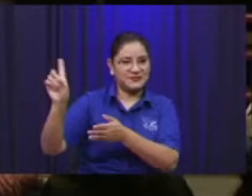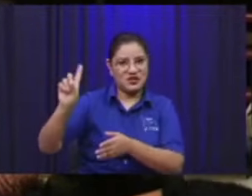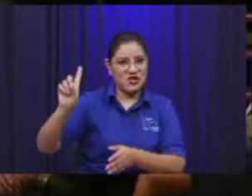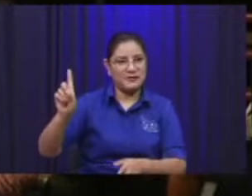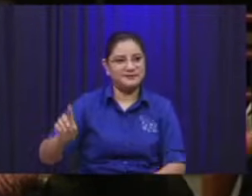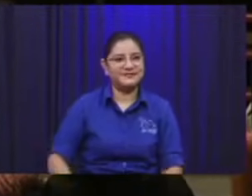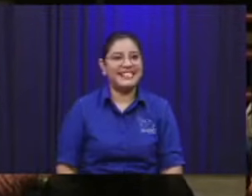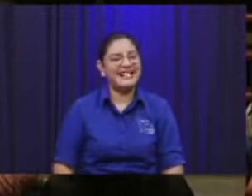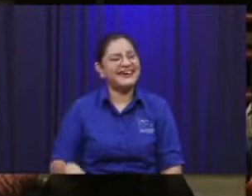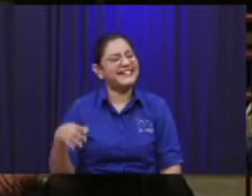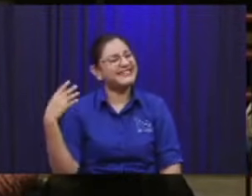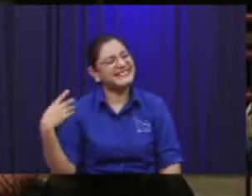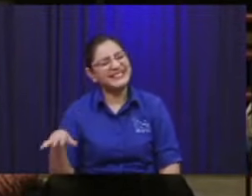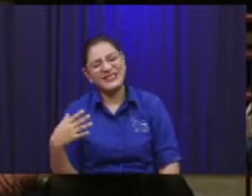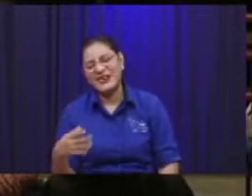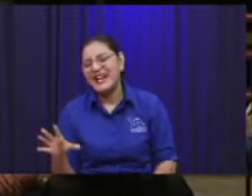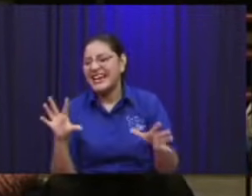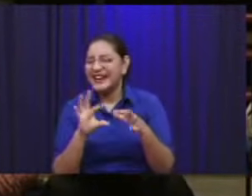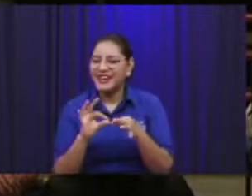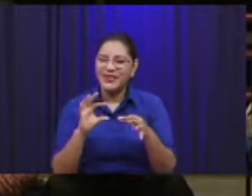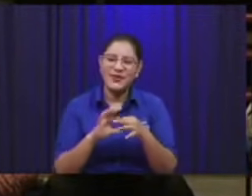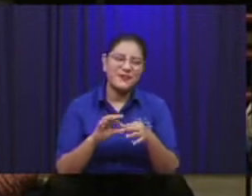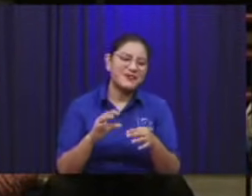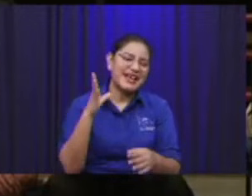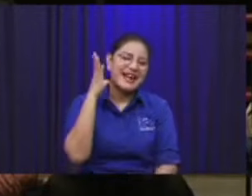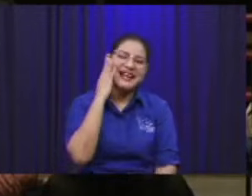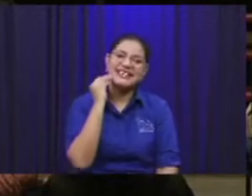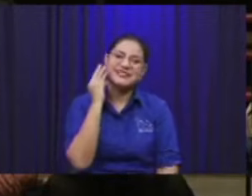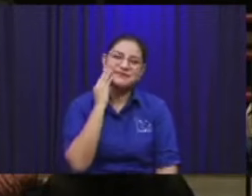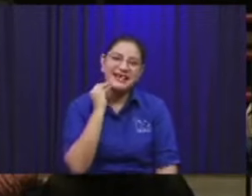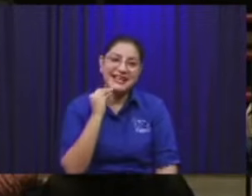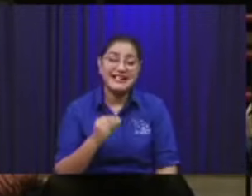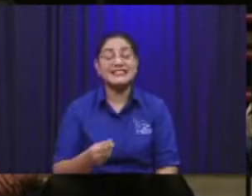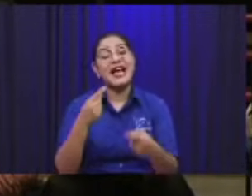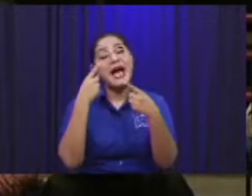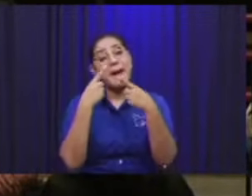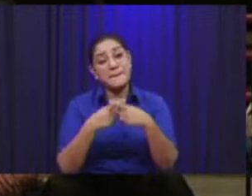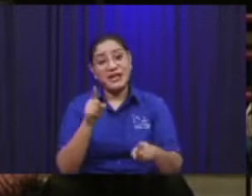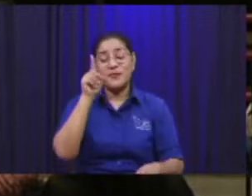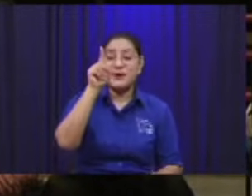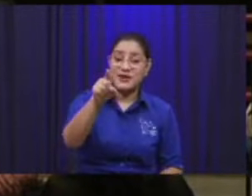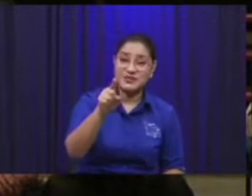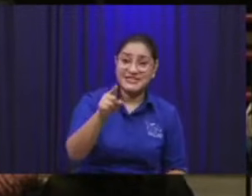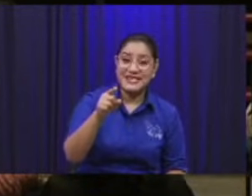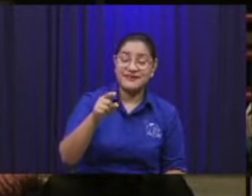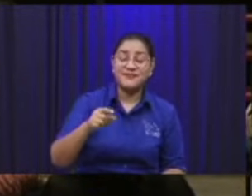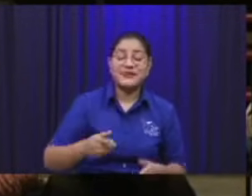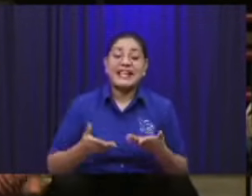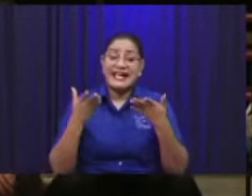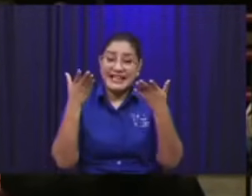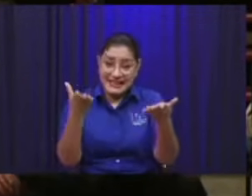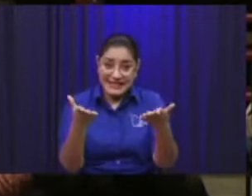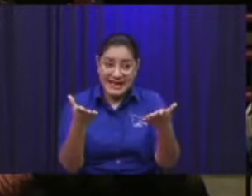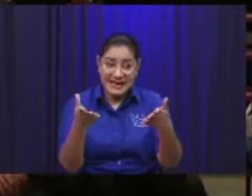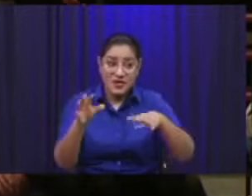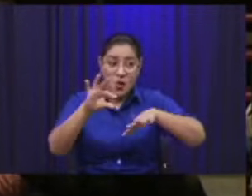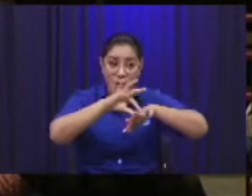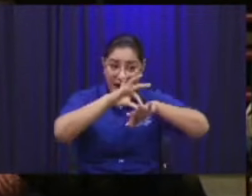si le contara todas las bellezas que tengo todo para decirle que usted tiene un anillo de legado